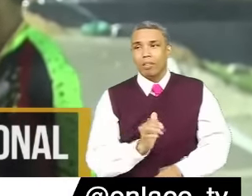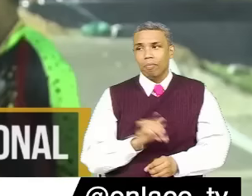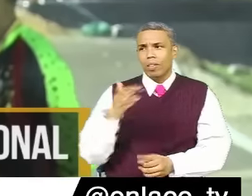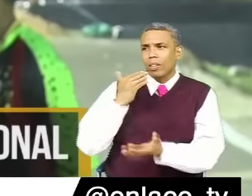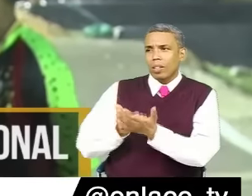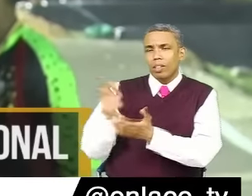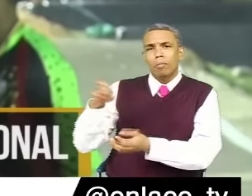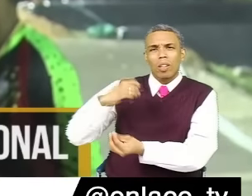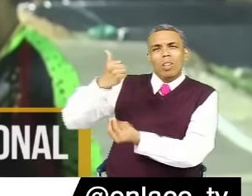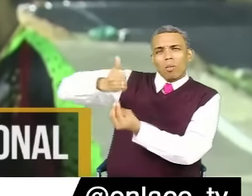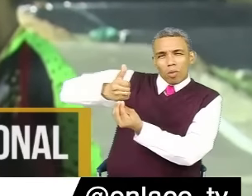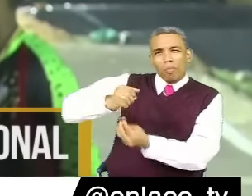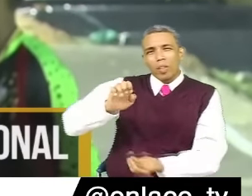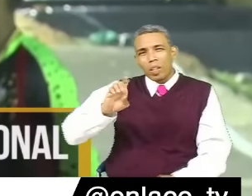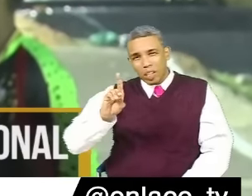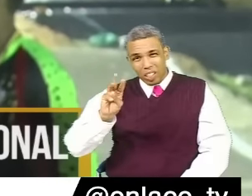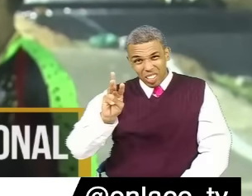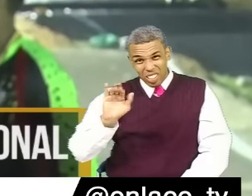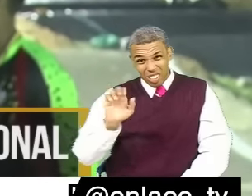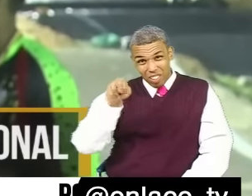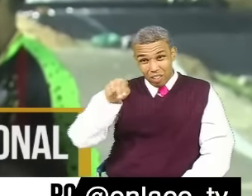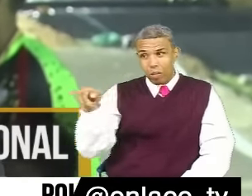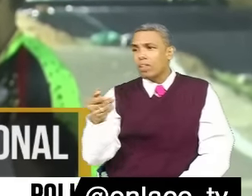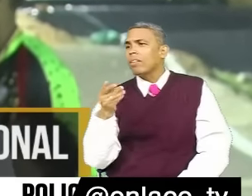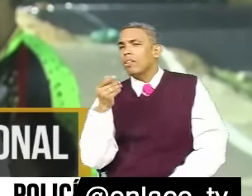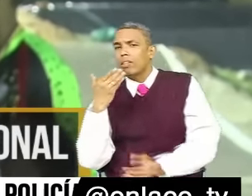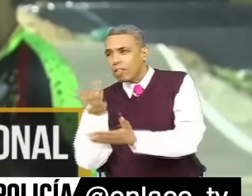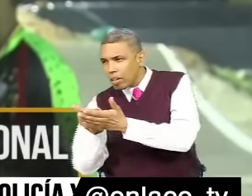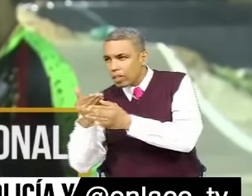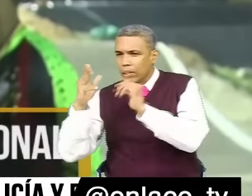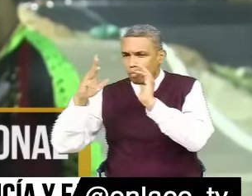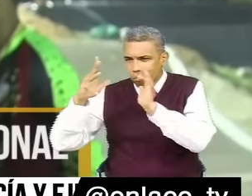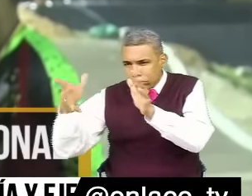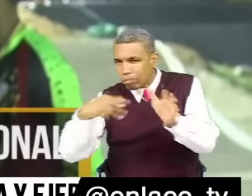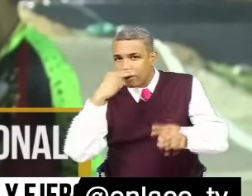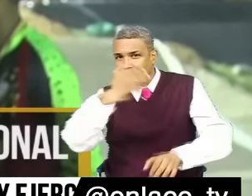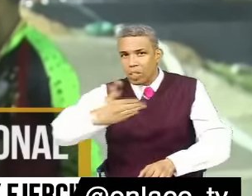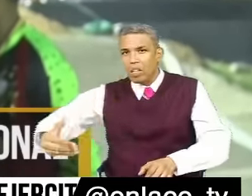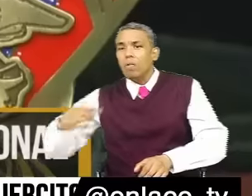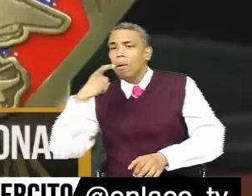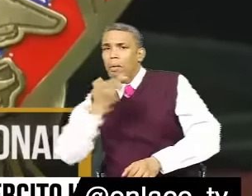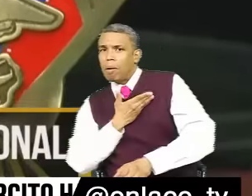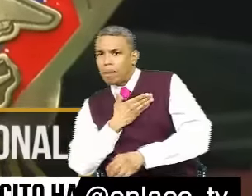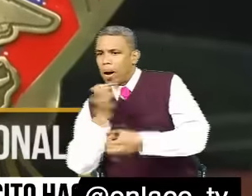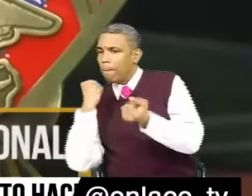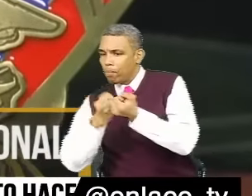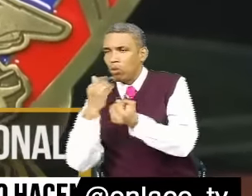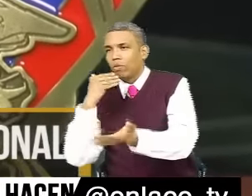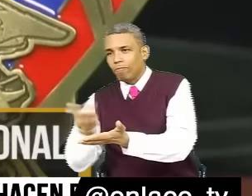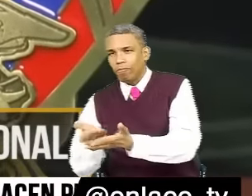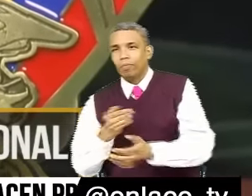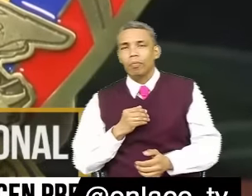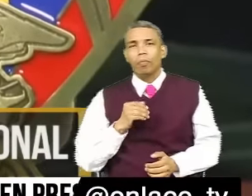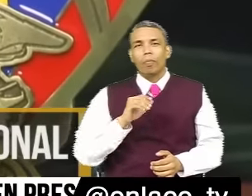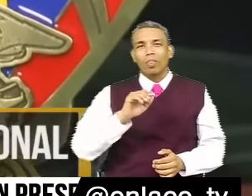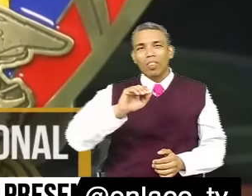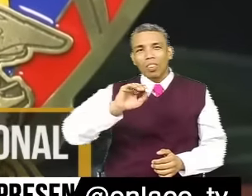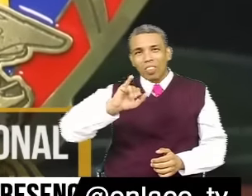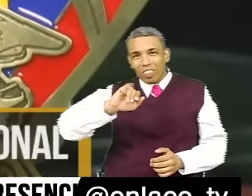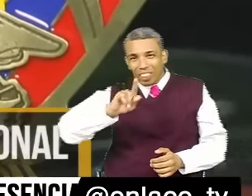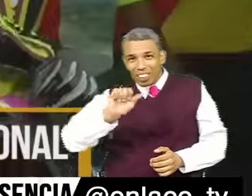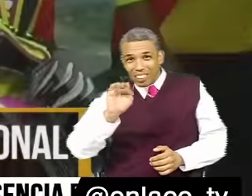Cantor, reconocer pues el trabajo de todos los padres de familia y el compromiso para con los niños y sus entrenamientos. La W5 Sara Isabel García, de